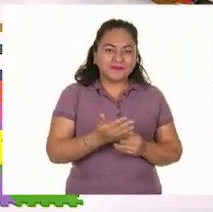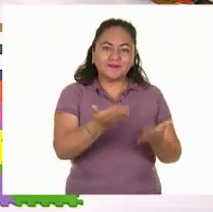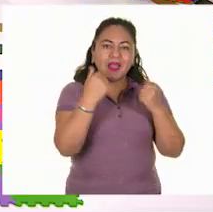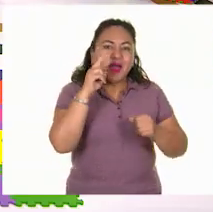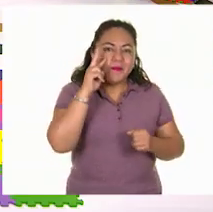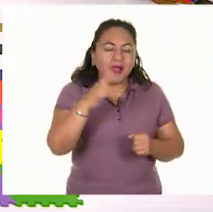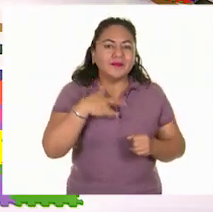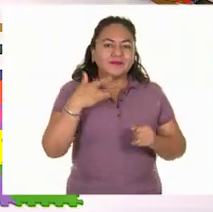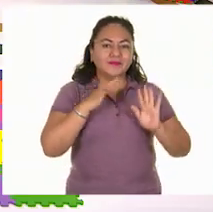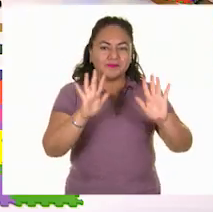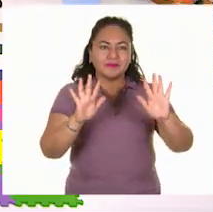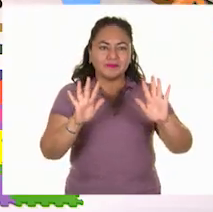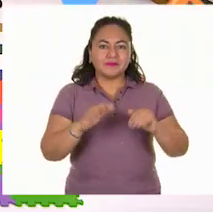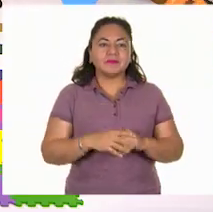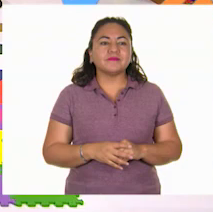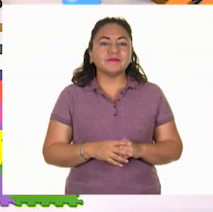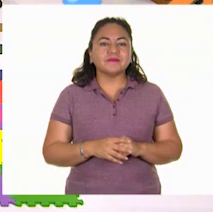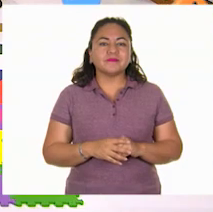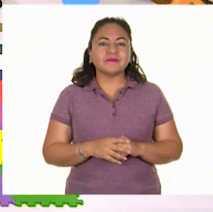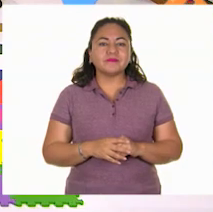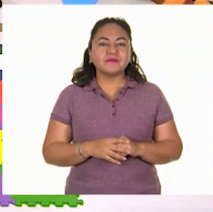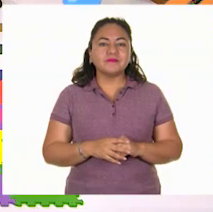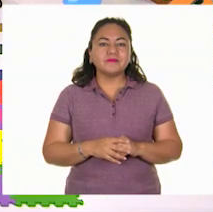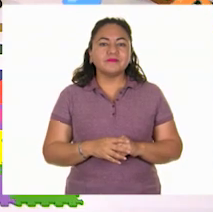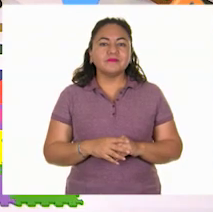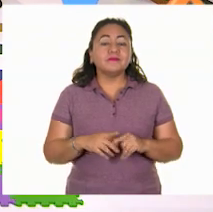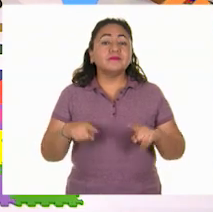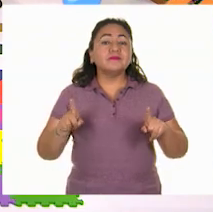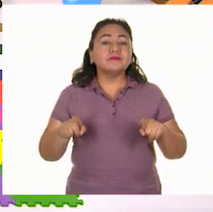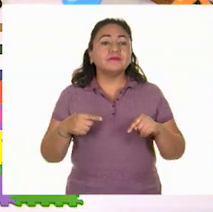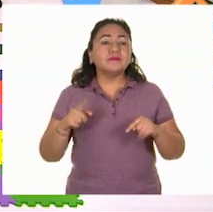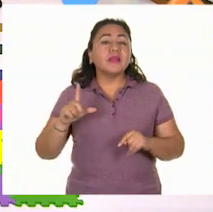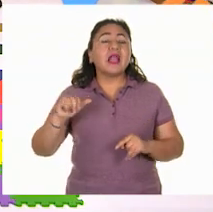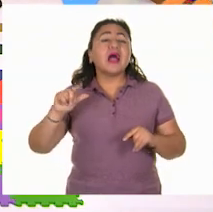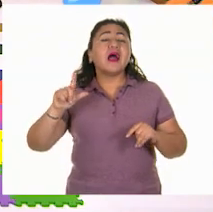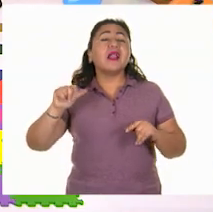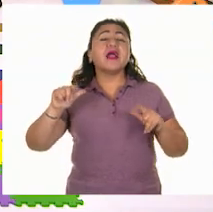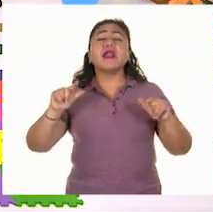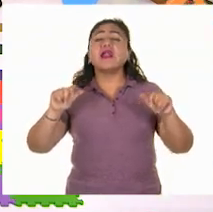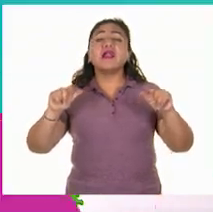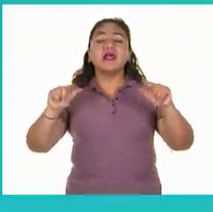escuchemos. No, no, no, no, no, no, no, no, no.